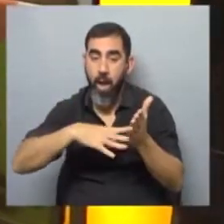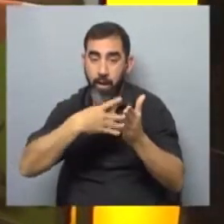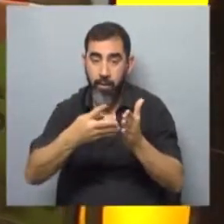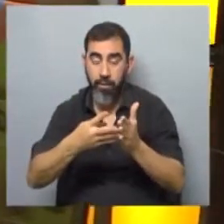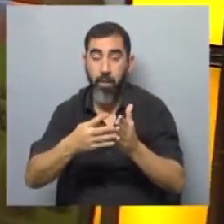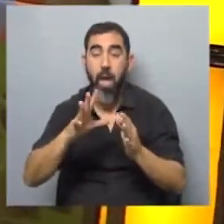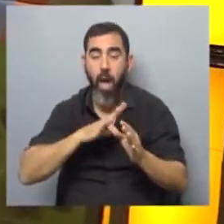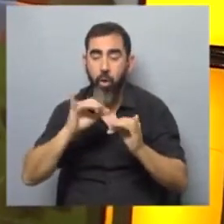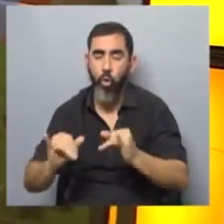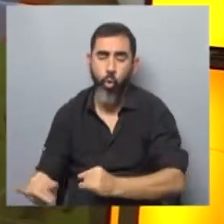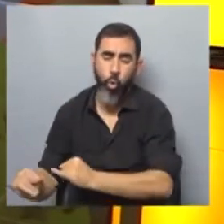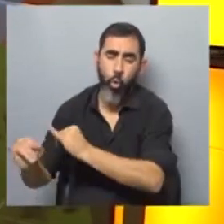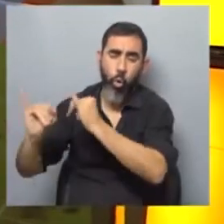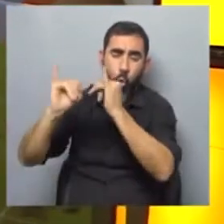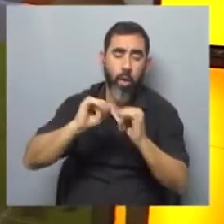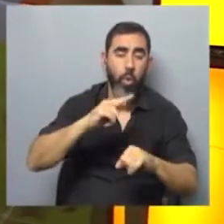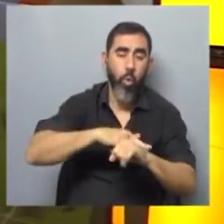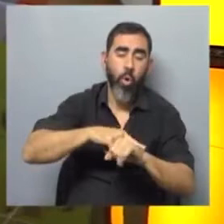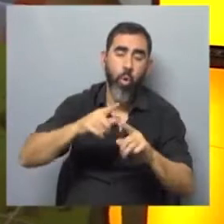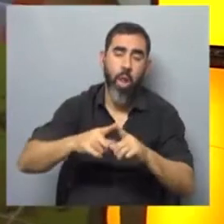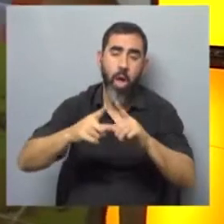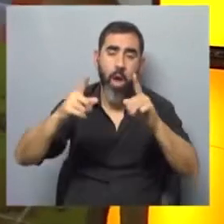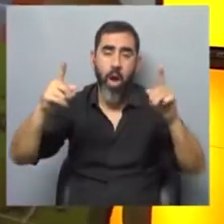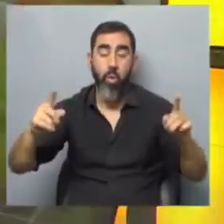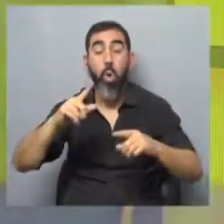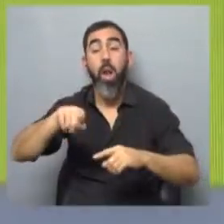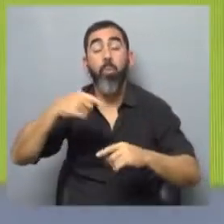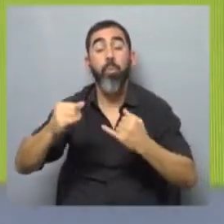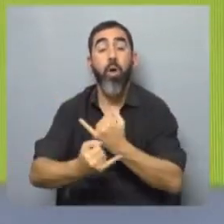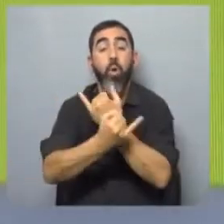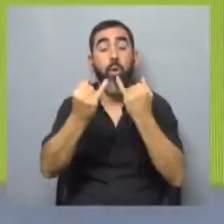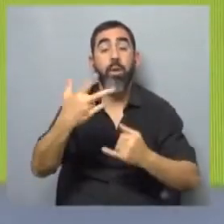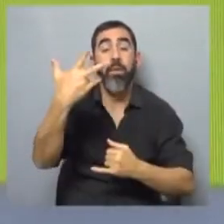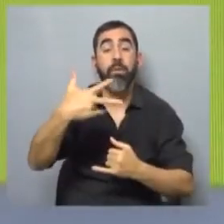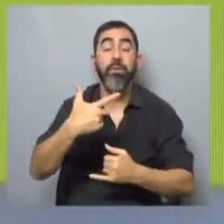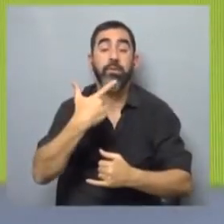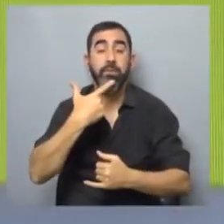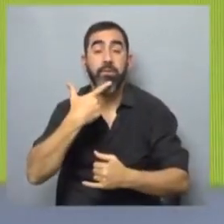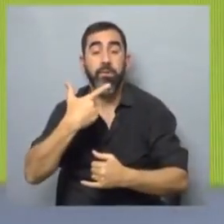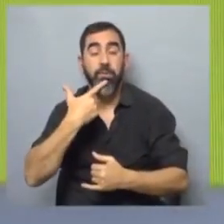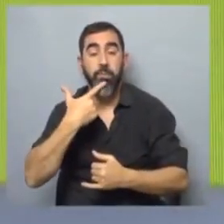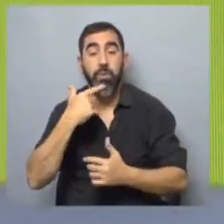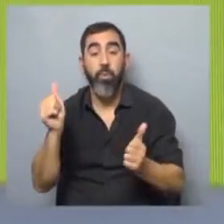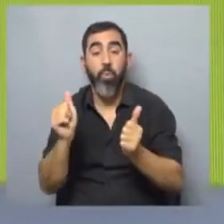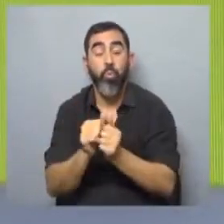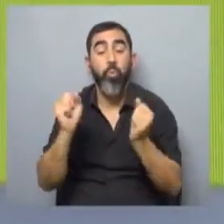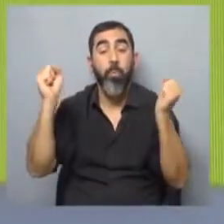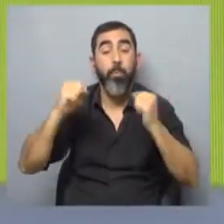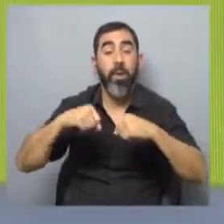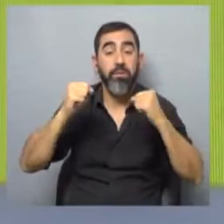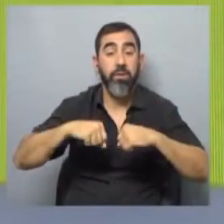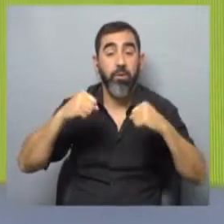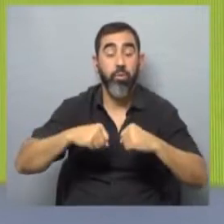organizan jornadas, además de horarios extendidos. La próxima jornada es el 13 de septiembre en conjunto con Paysandú, tanto